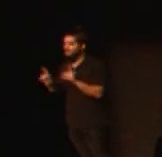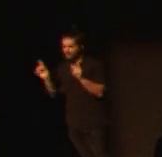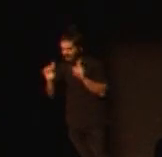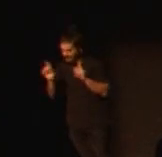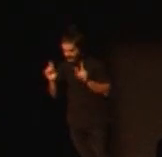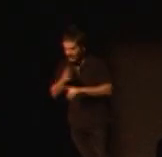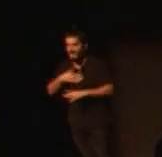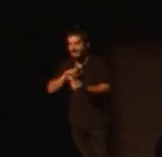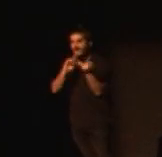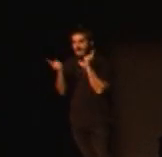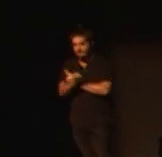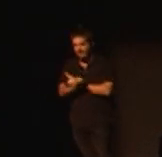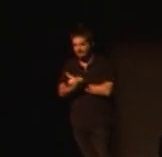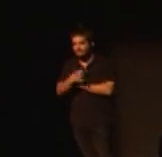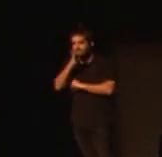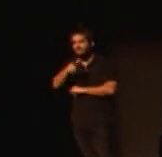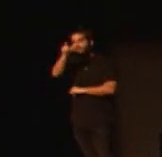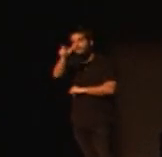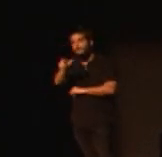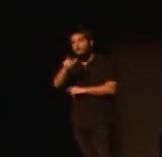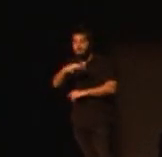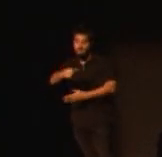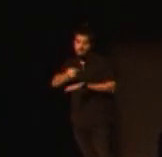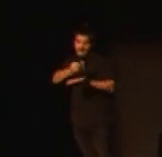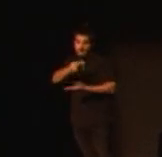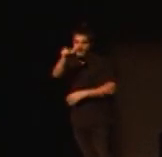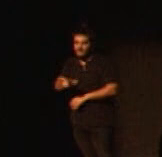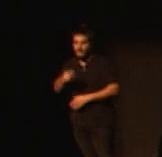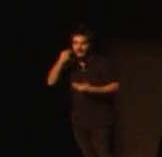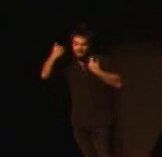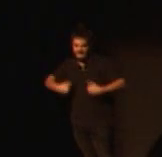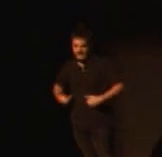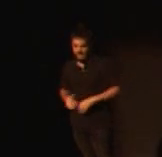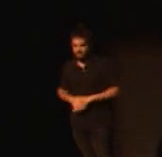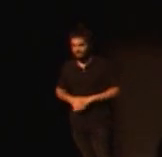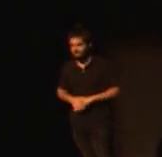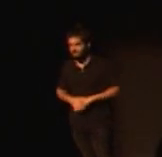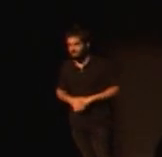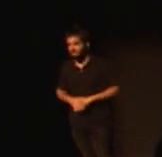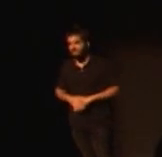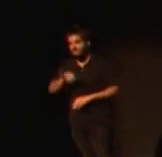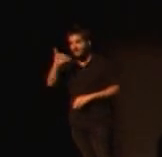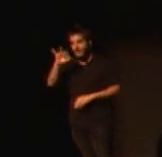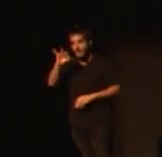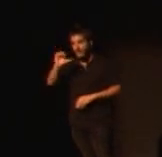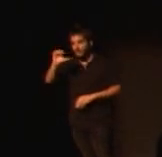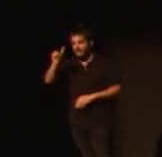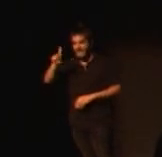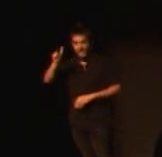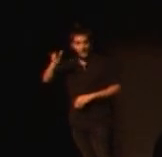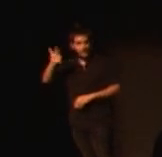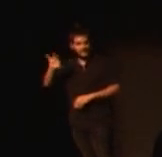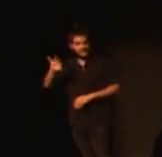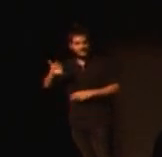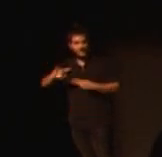tren, premio a la persona física. Y para entregar el último premio nos acompaña José Luis Pinto, vicepresidente de la